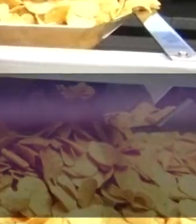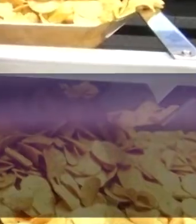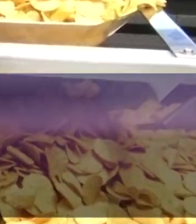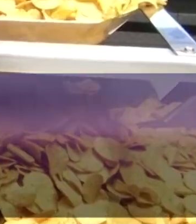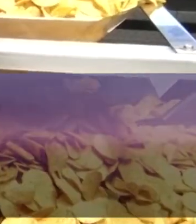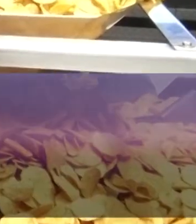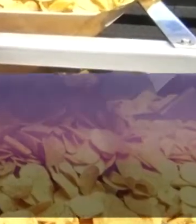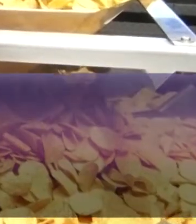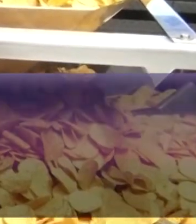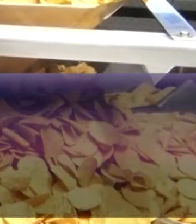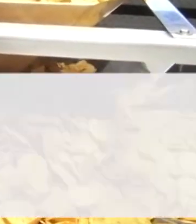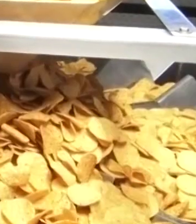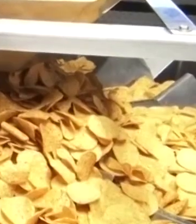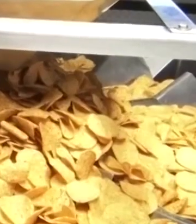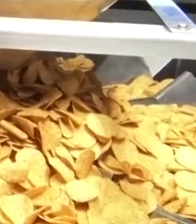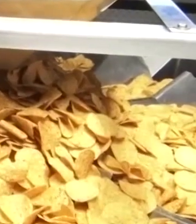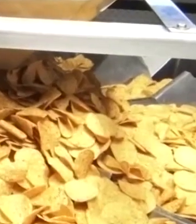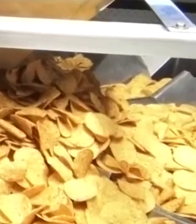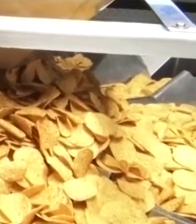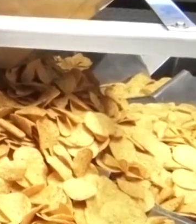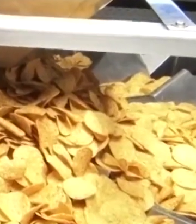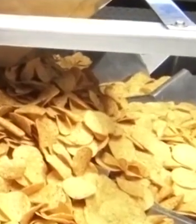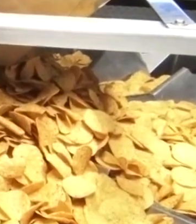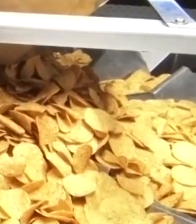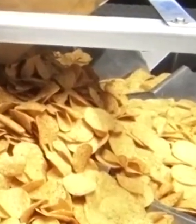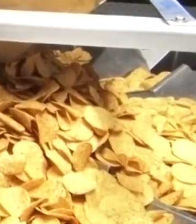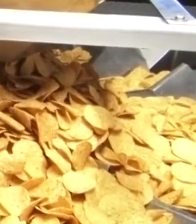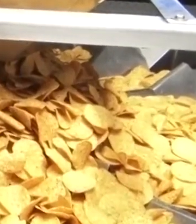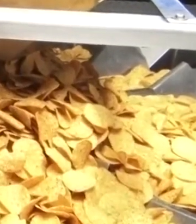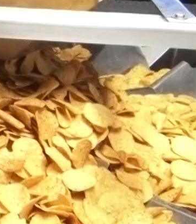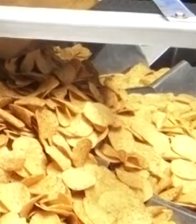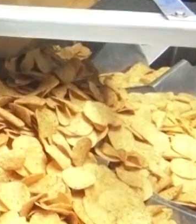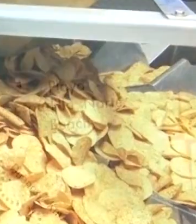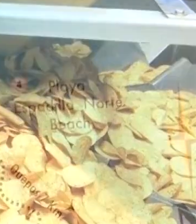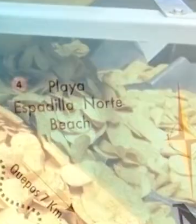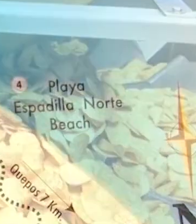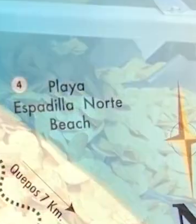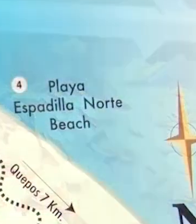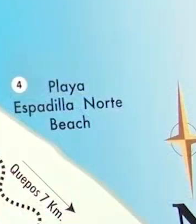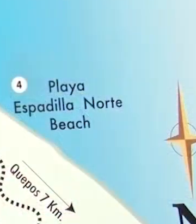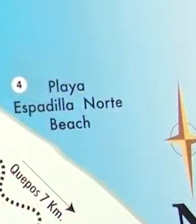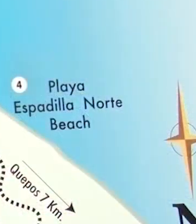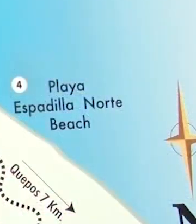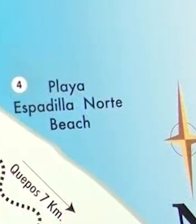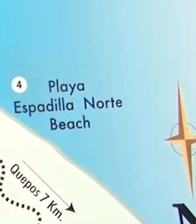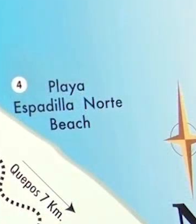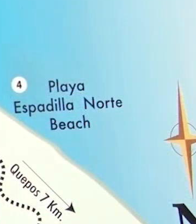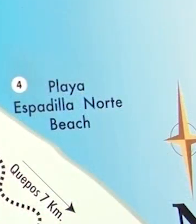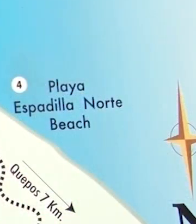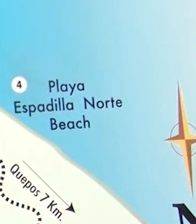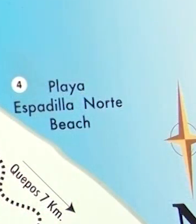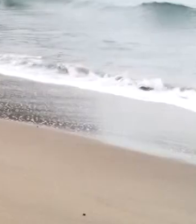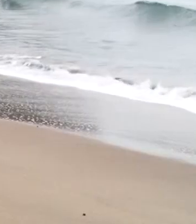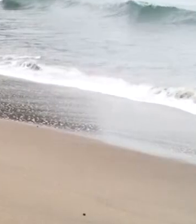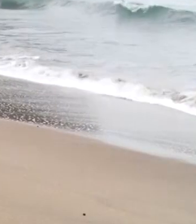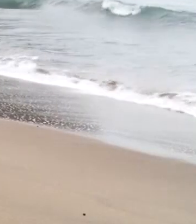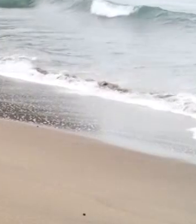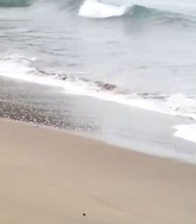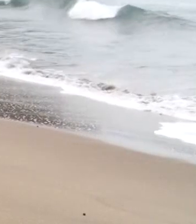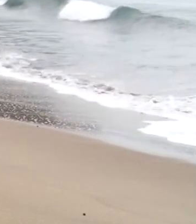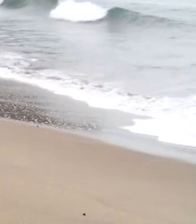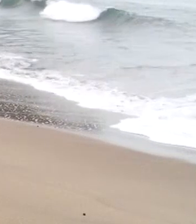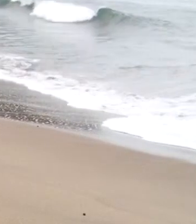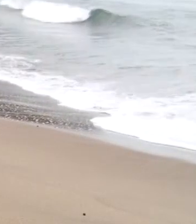las brechas, fomentar el crecimiento económico y además incrementar la productividad. Ese es el primero. El